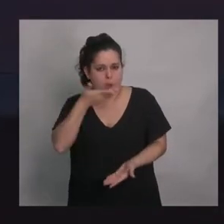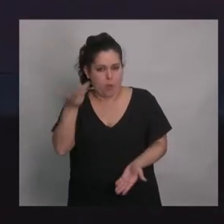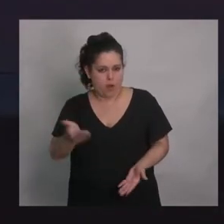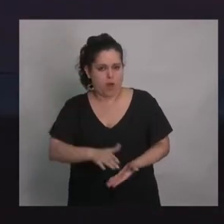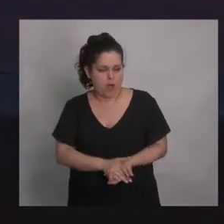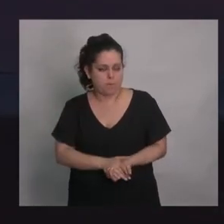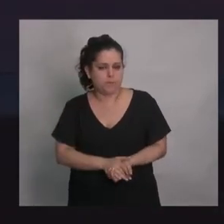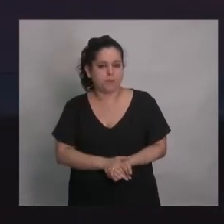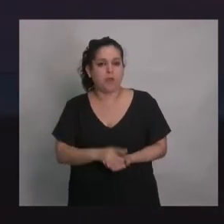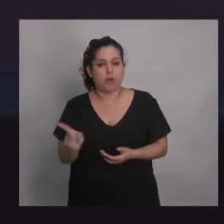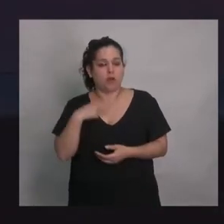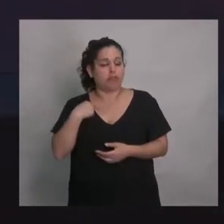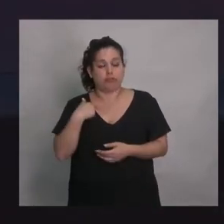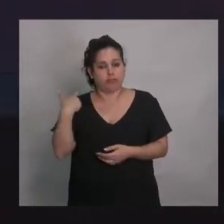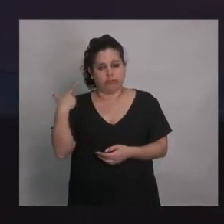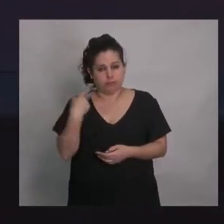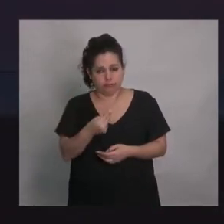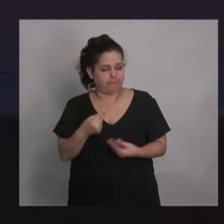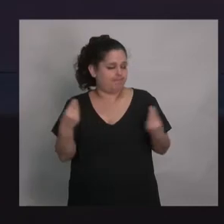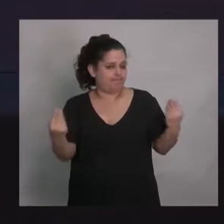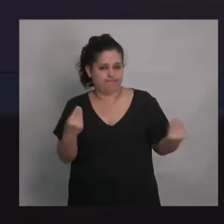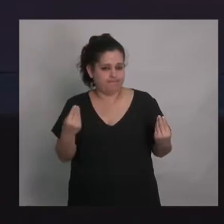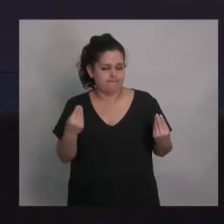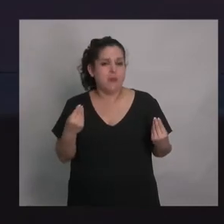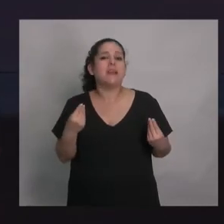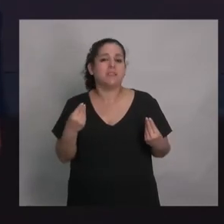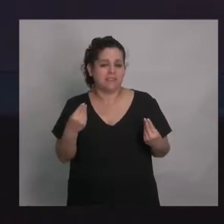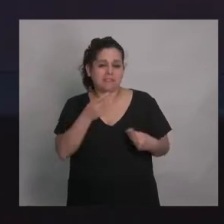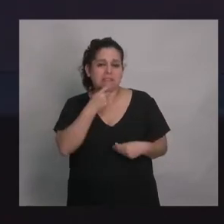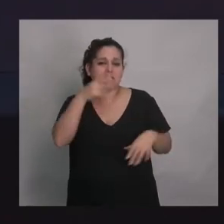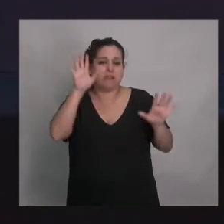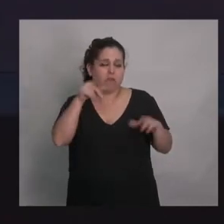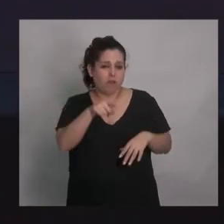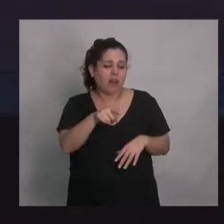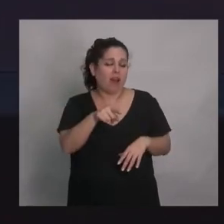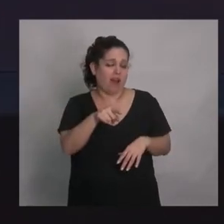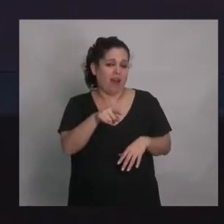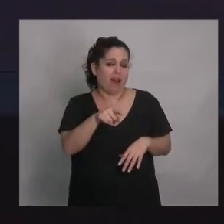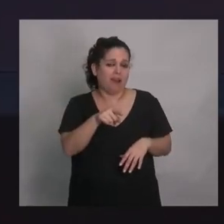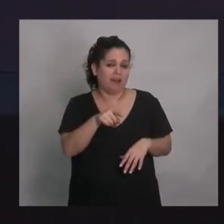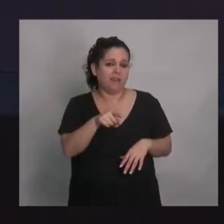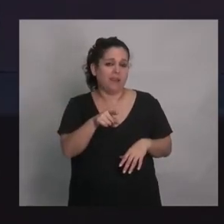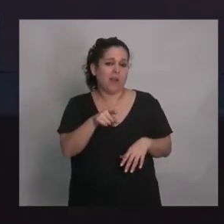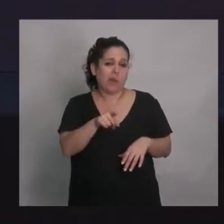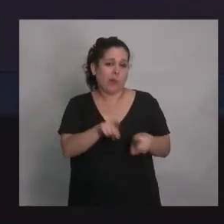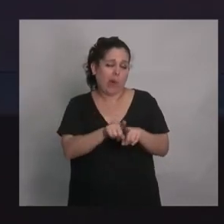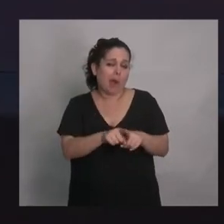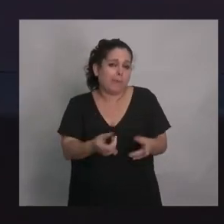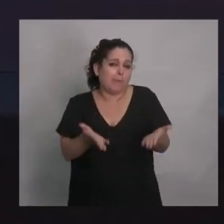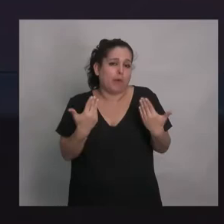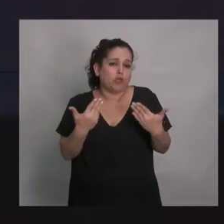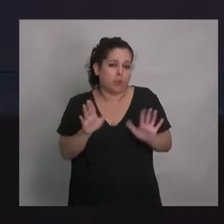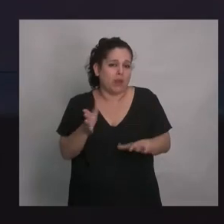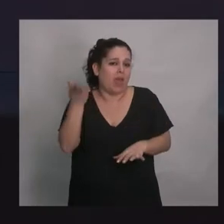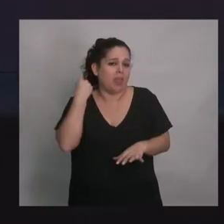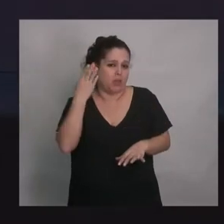lo que lo que negamos si es que se imposibilite la posible la posibilidad valga la redundancia